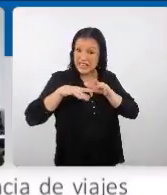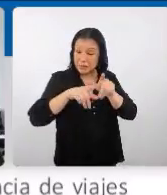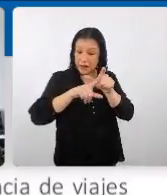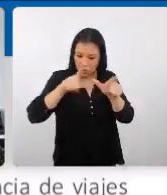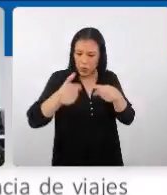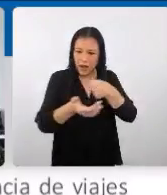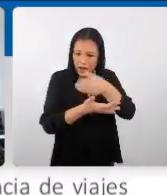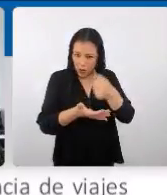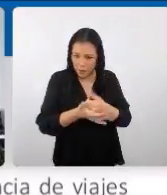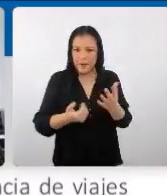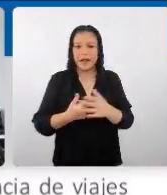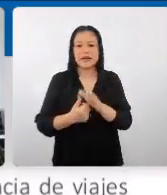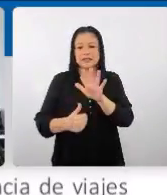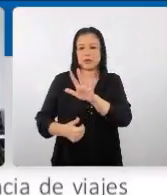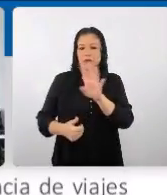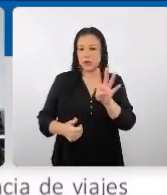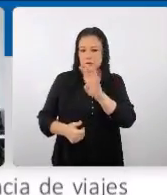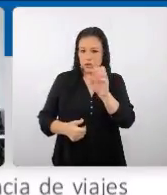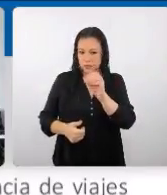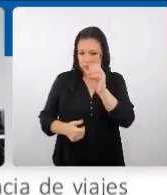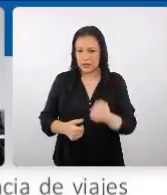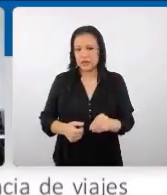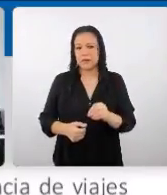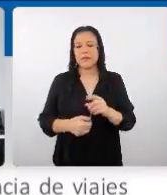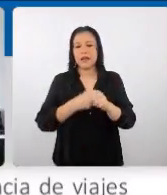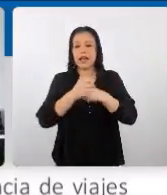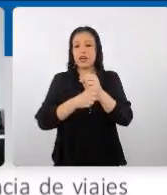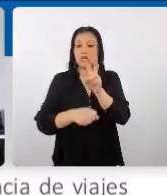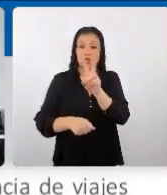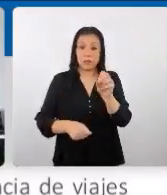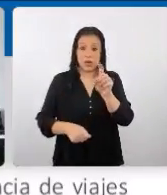nuestro estudio de vacaciones estadounidense del 2019.